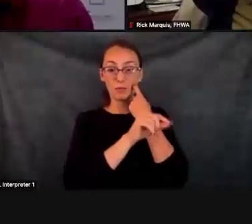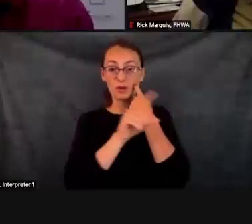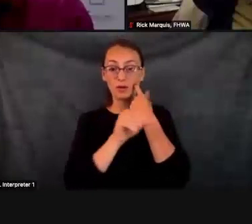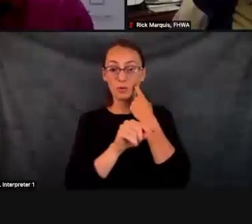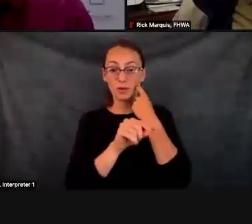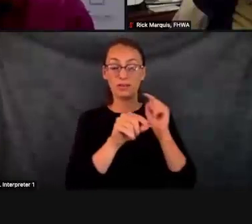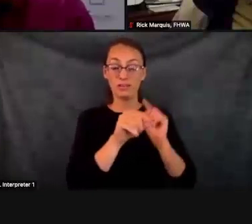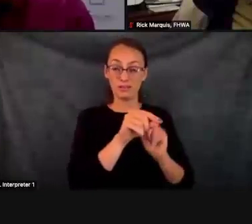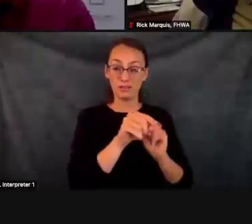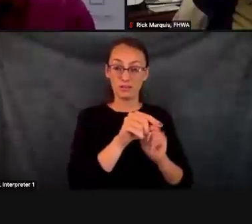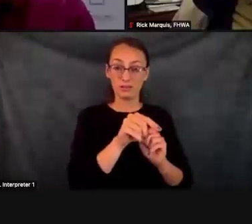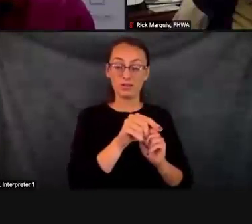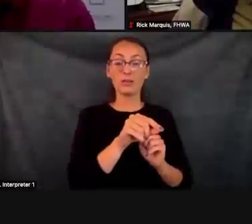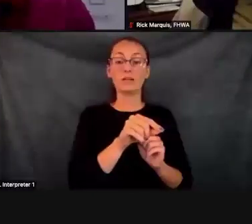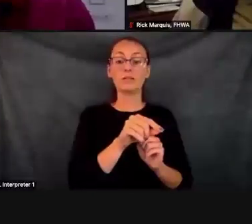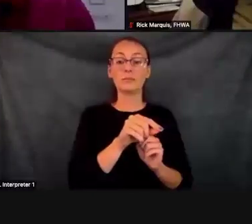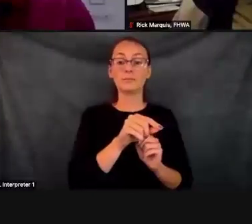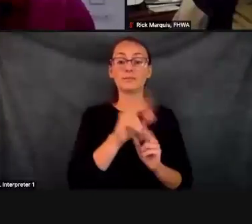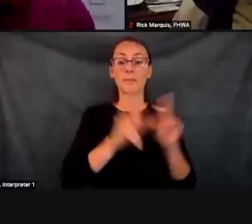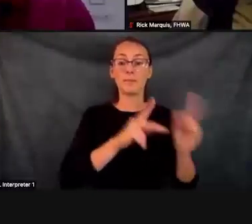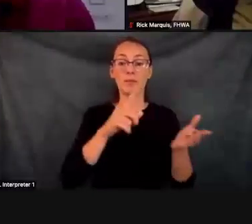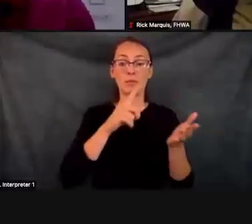Tenemos los datos del censo de